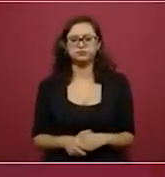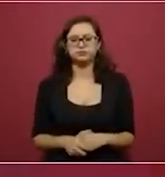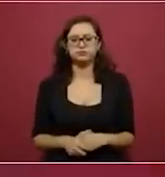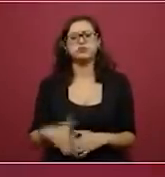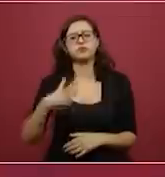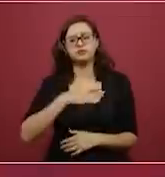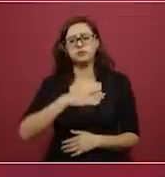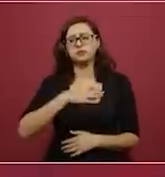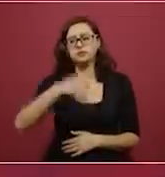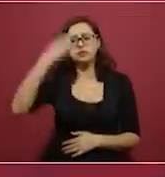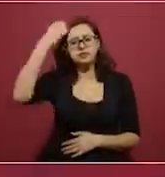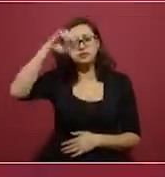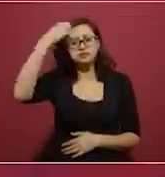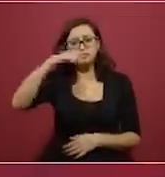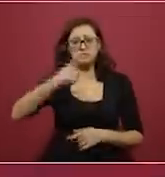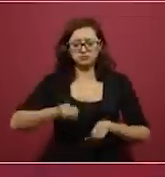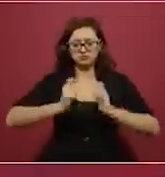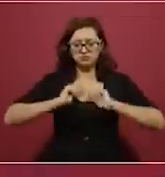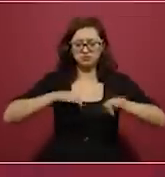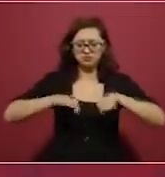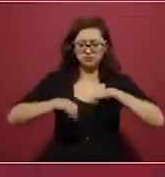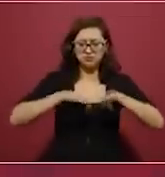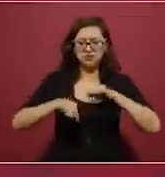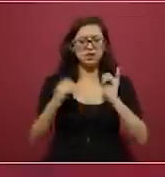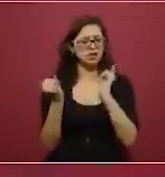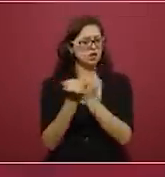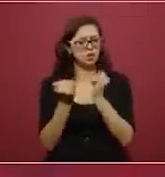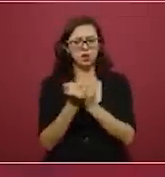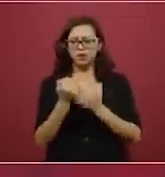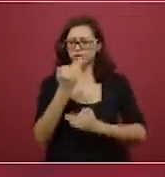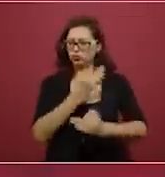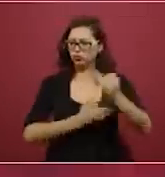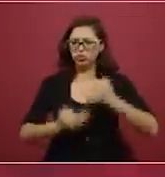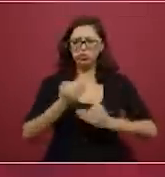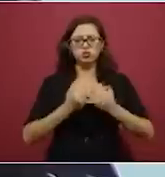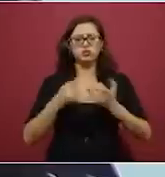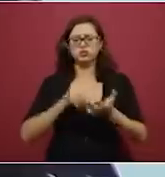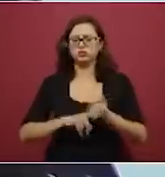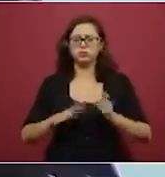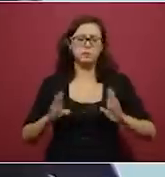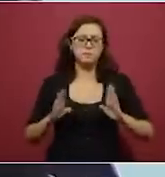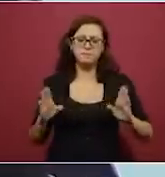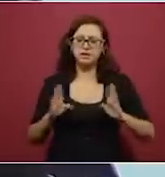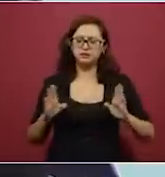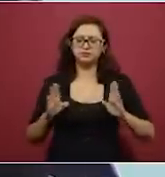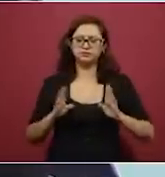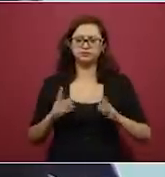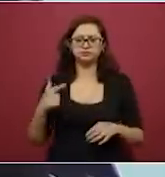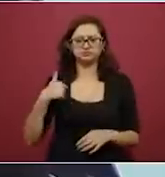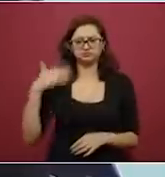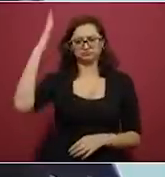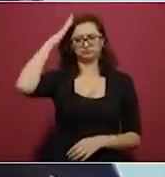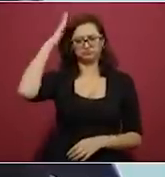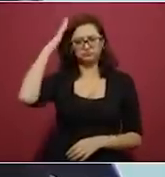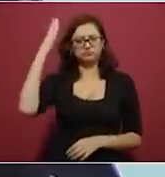experiencias en mando igual que todos los oficiales del ejército americano como oficial